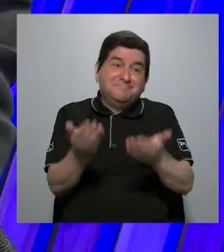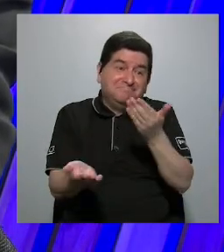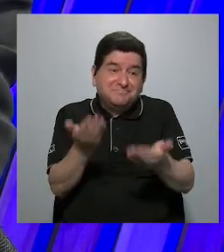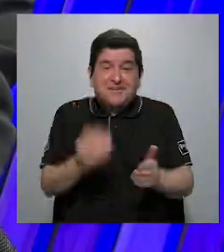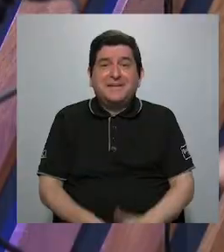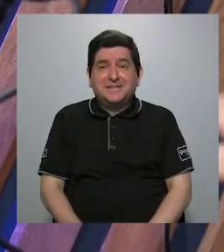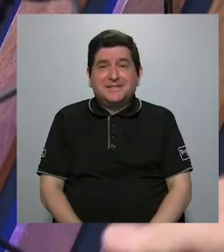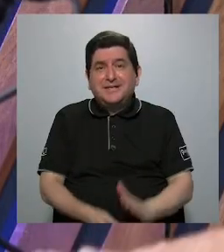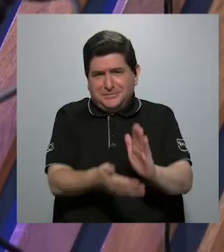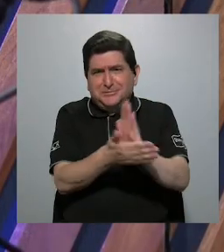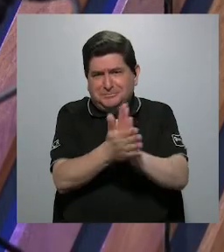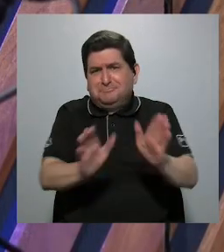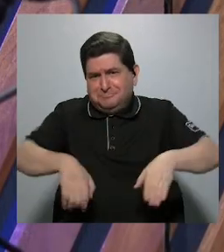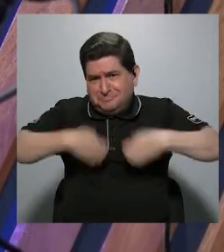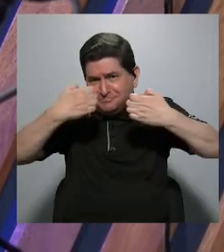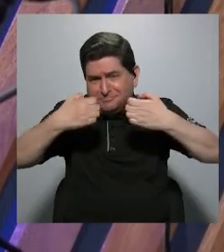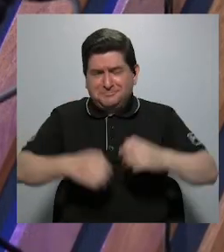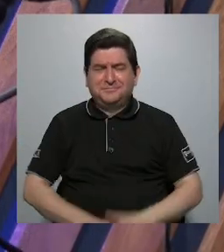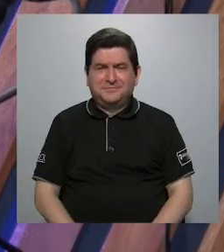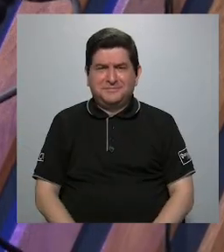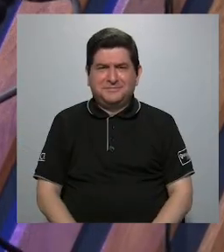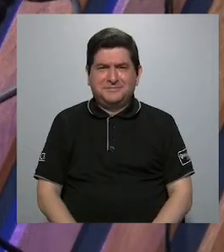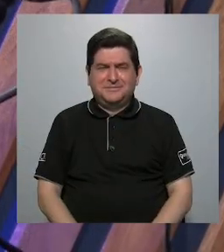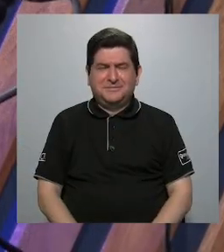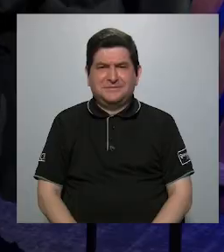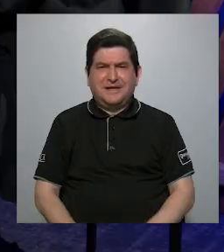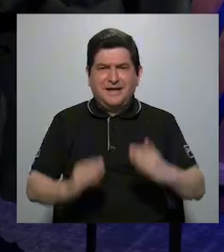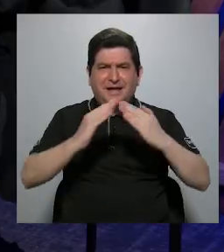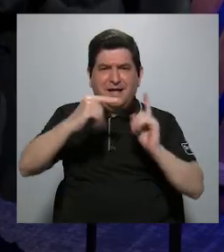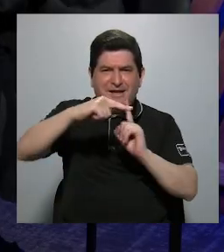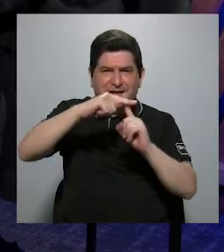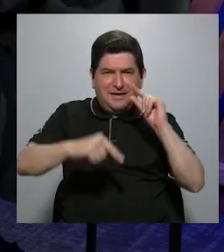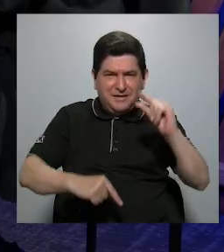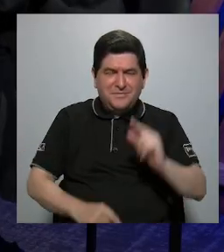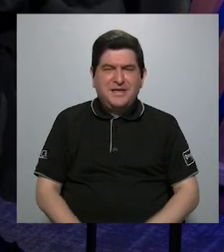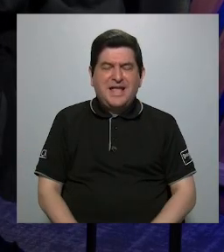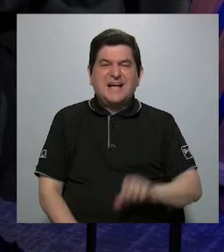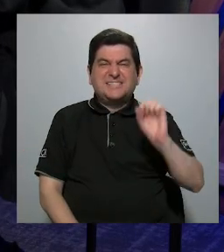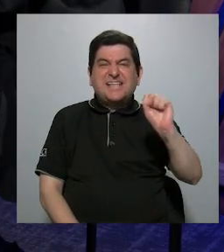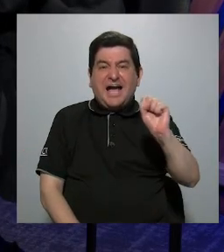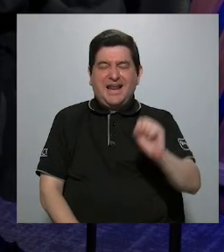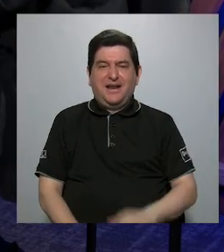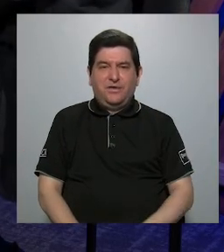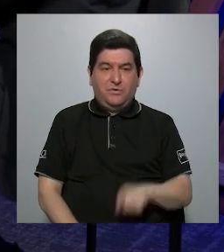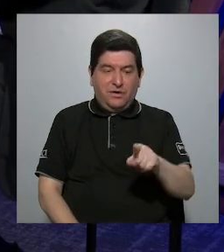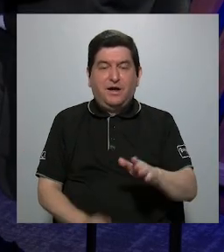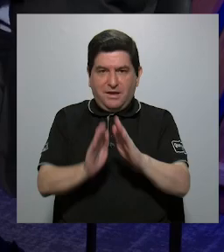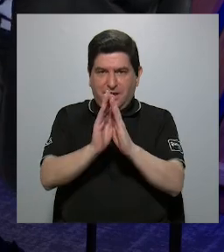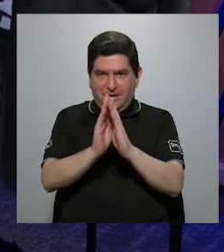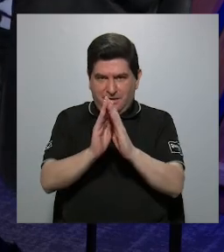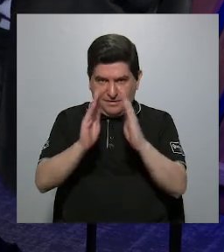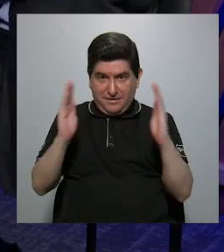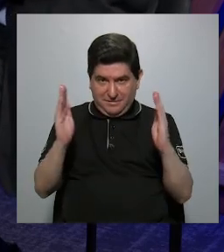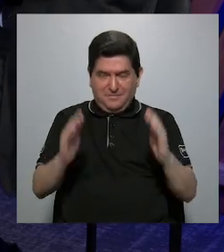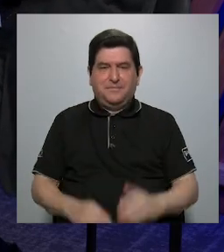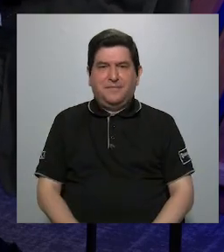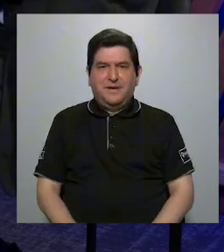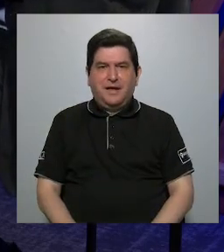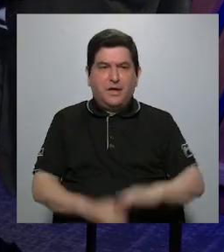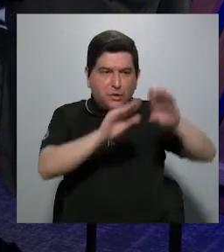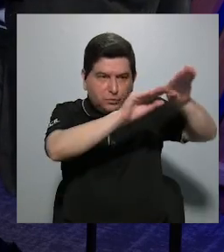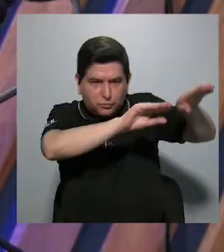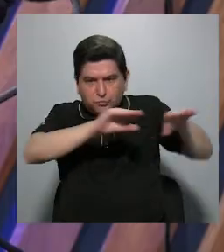podría documentar. La capilla del Sagrario, don Gabriel. Para esa ampliación